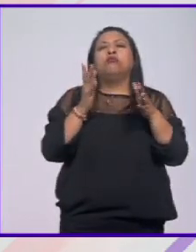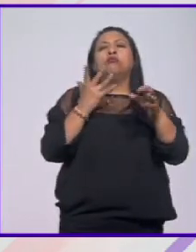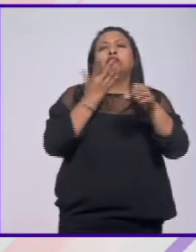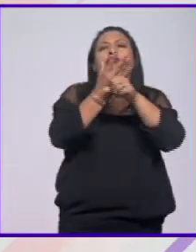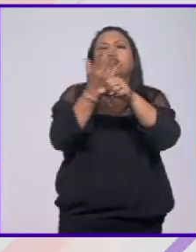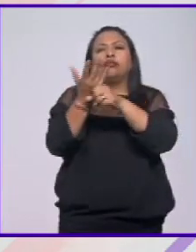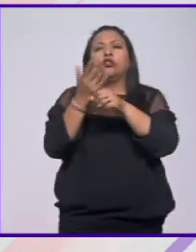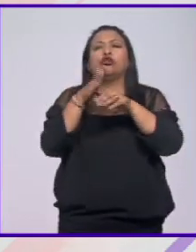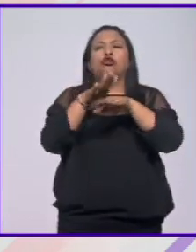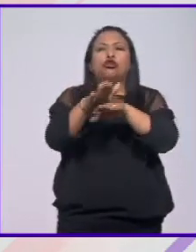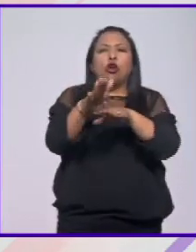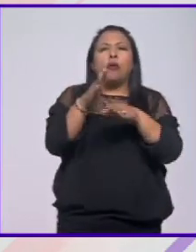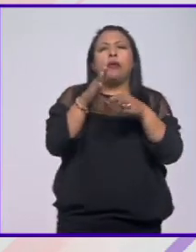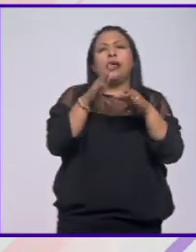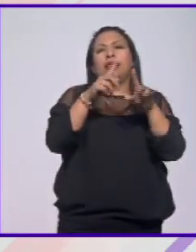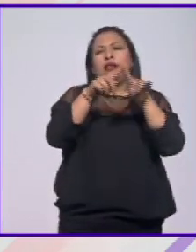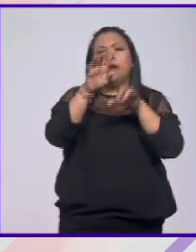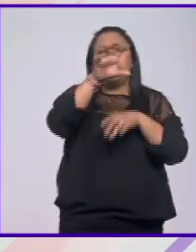intervenciones sobre